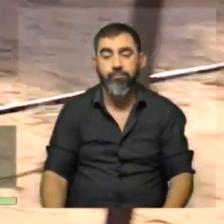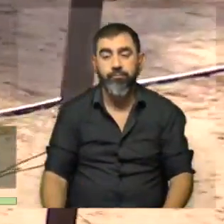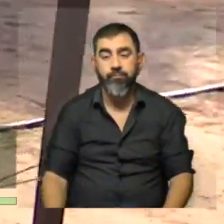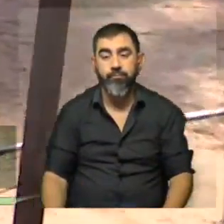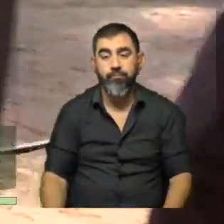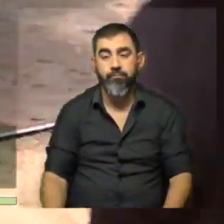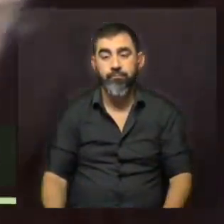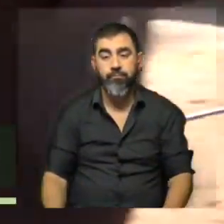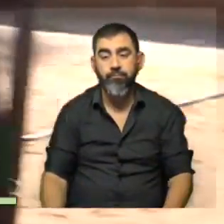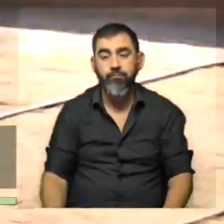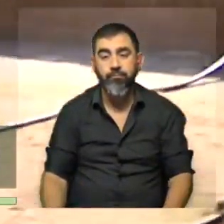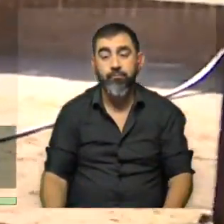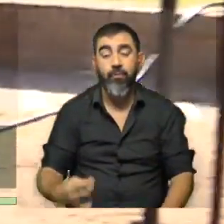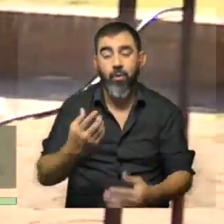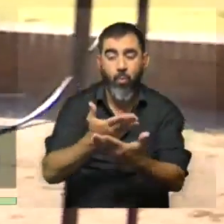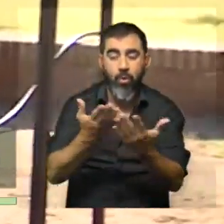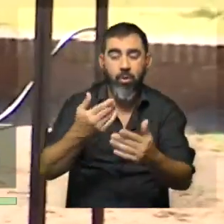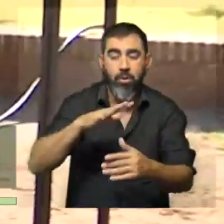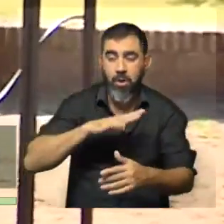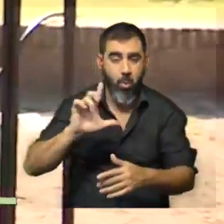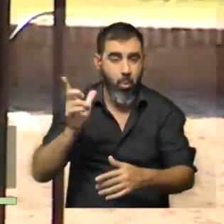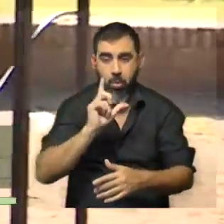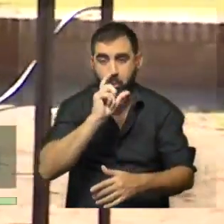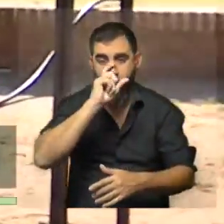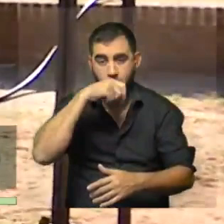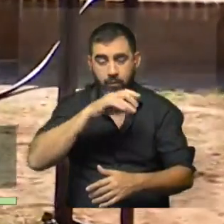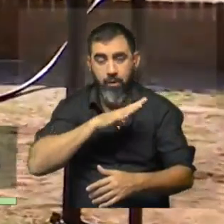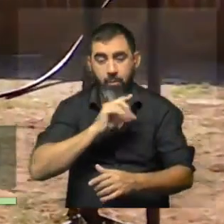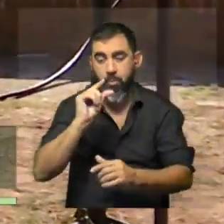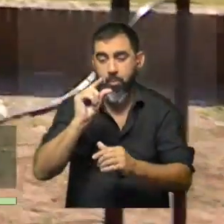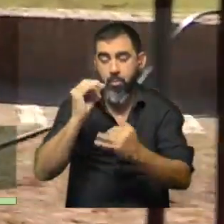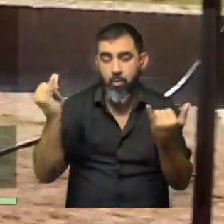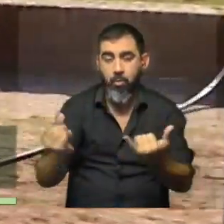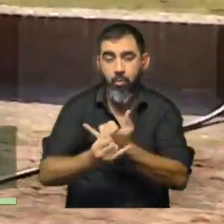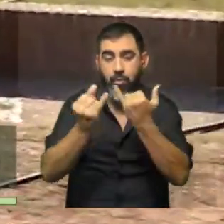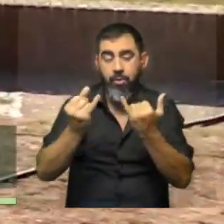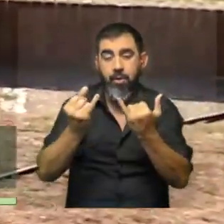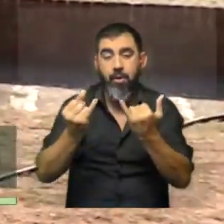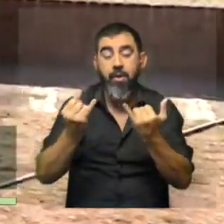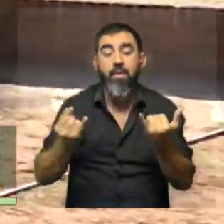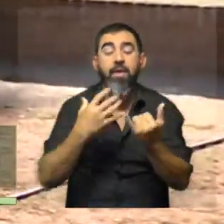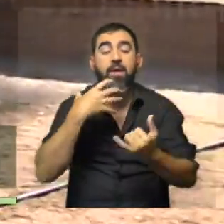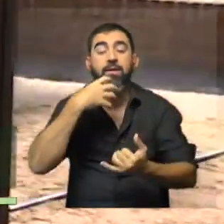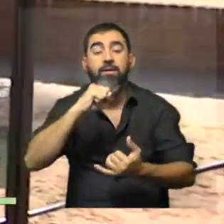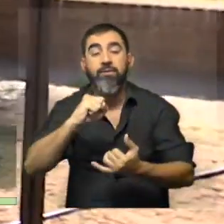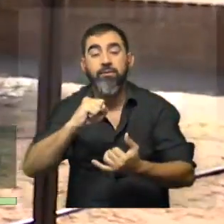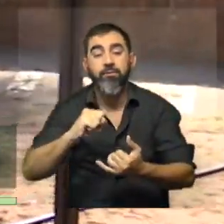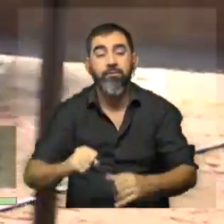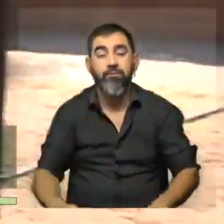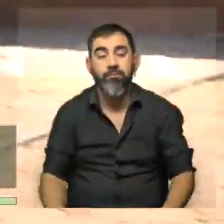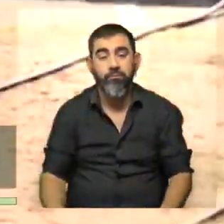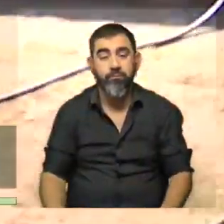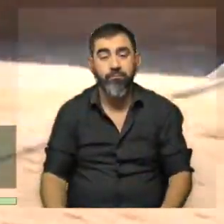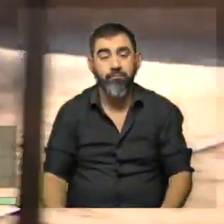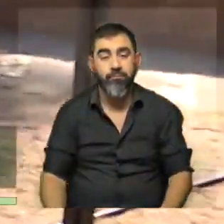con algo que ya no se ve en Montevideo O al menos no es de la costumbres dado que hace pocos días fue el día de Reyes y los convido a ver una fotografía